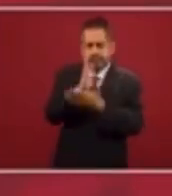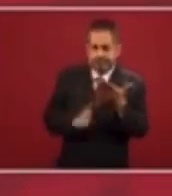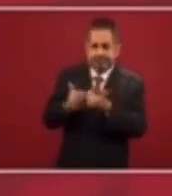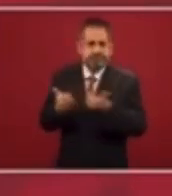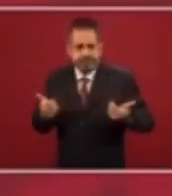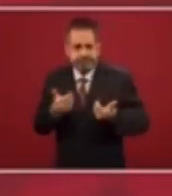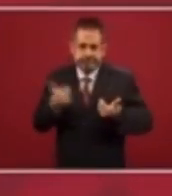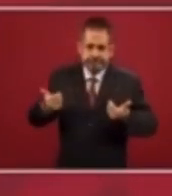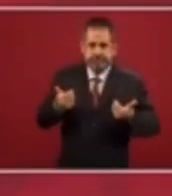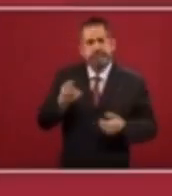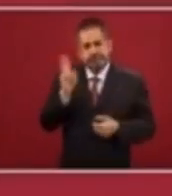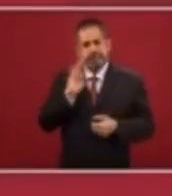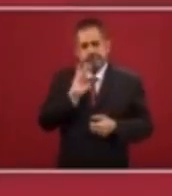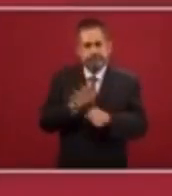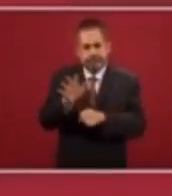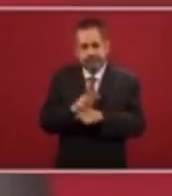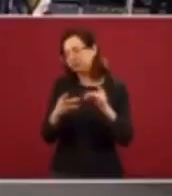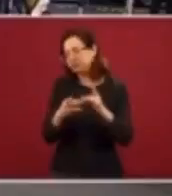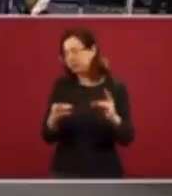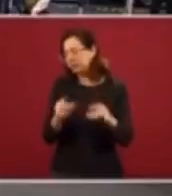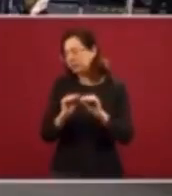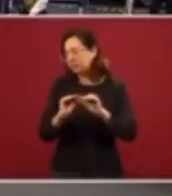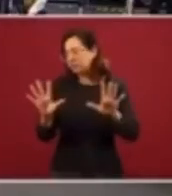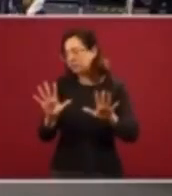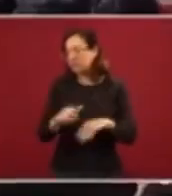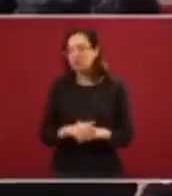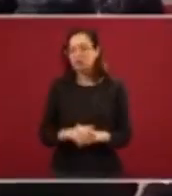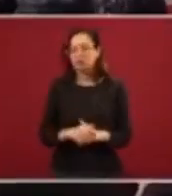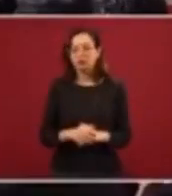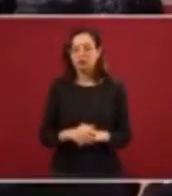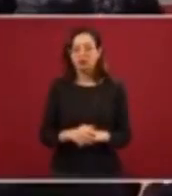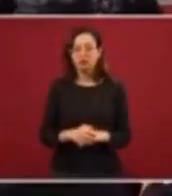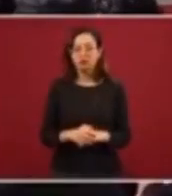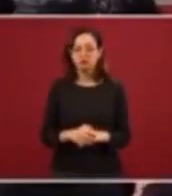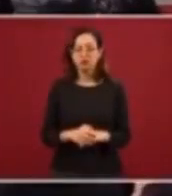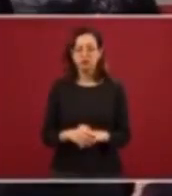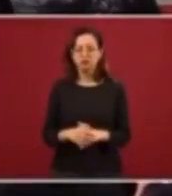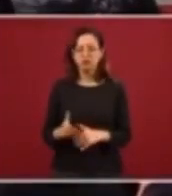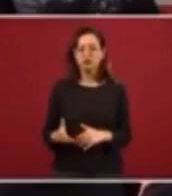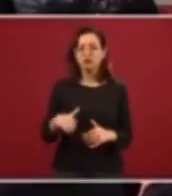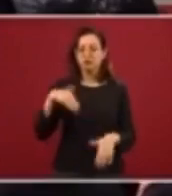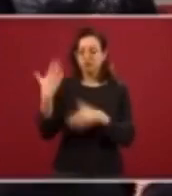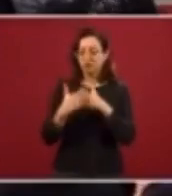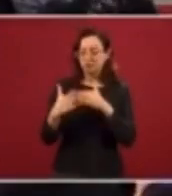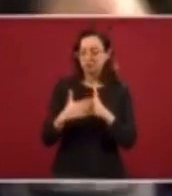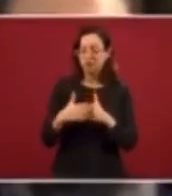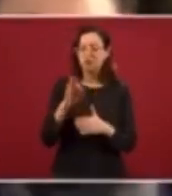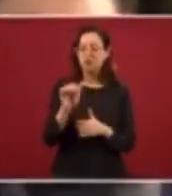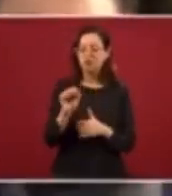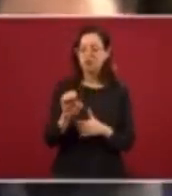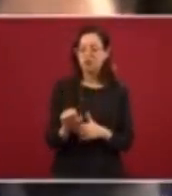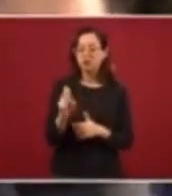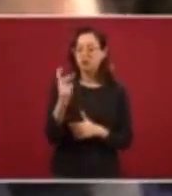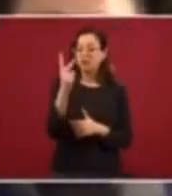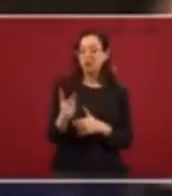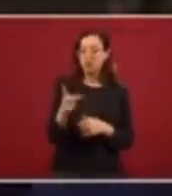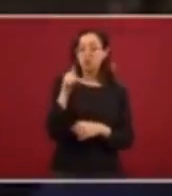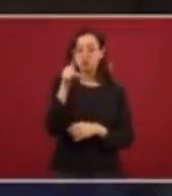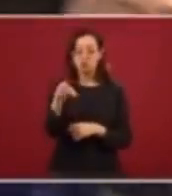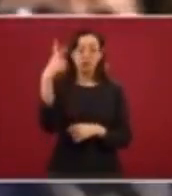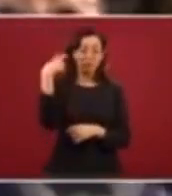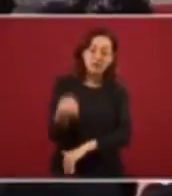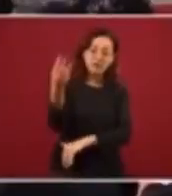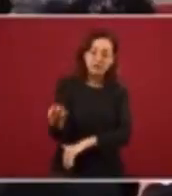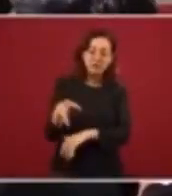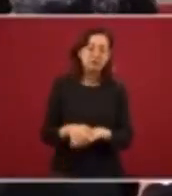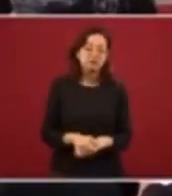fragmentarse y eso sería posiblemente suficiente para lograr el propósito. ¿Usted dejaría de hacer las giras en la fase 2 o esperarían hasta la fase 3 nada más como